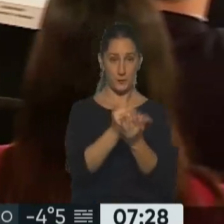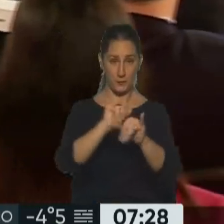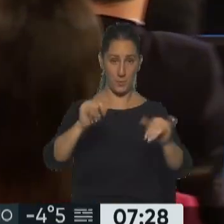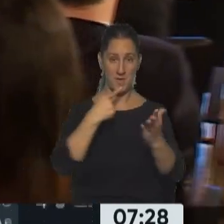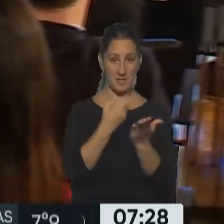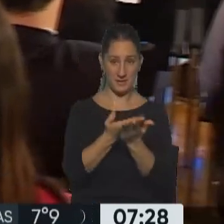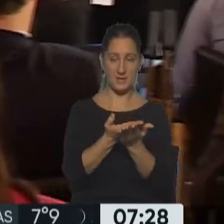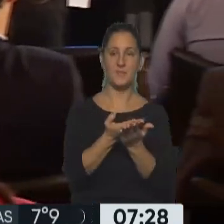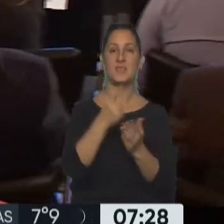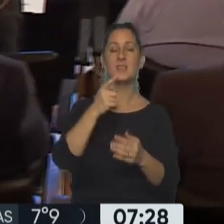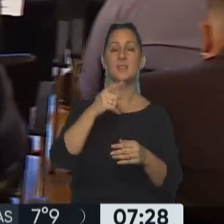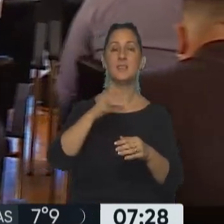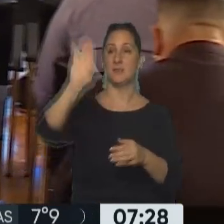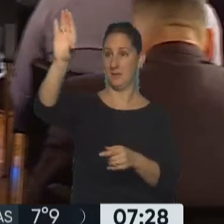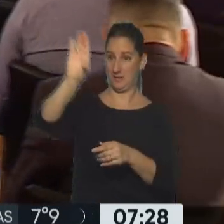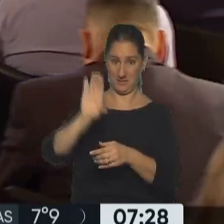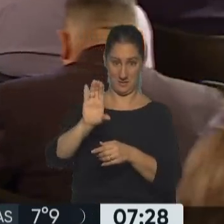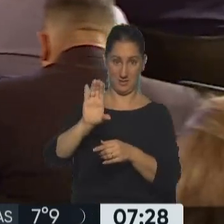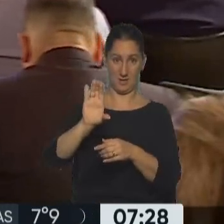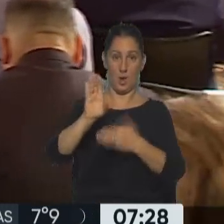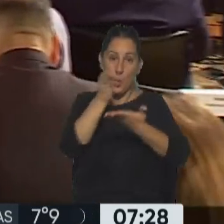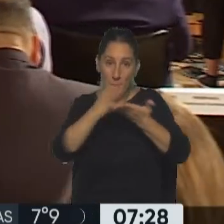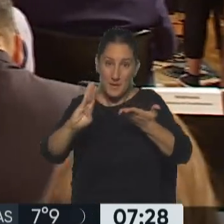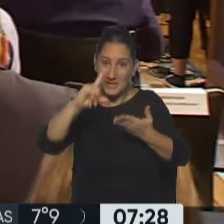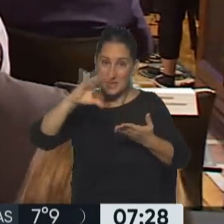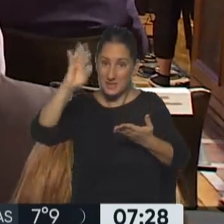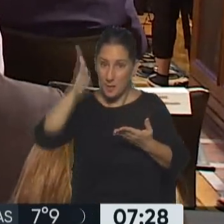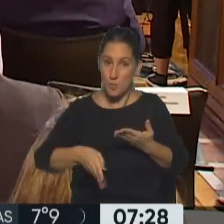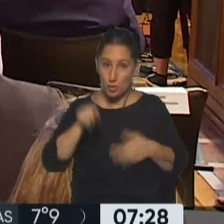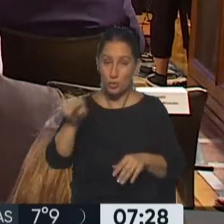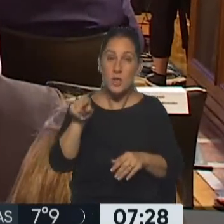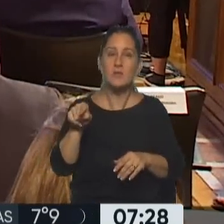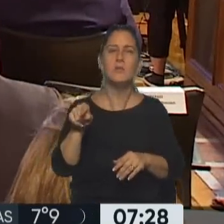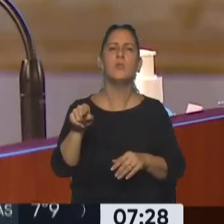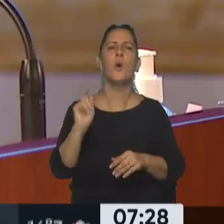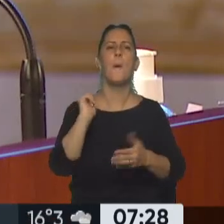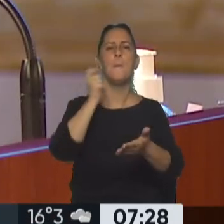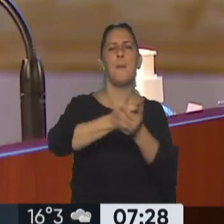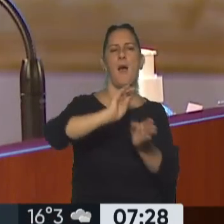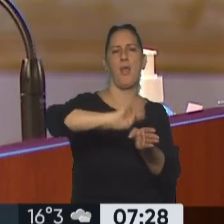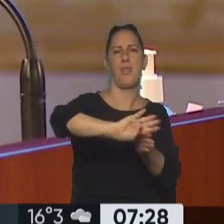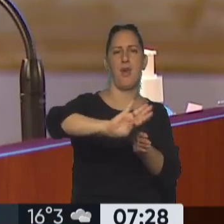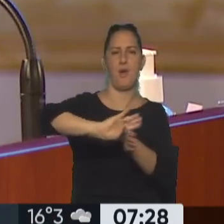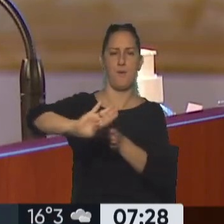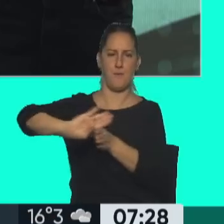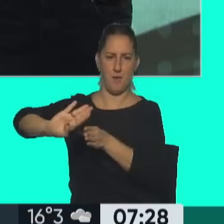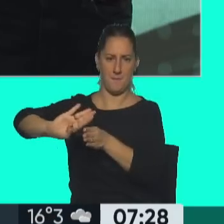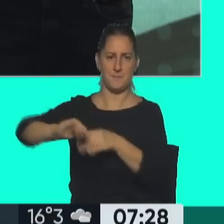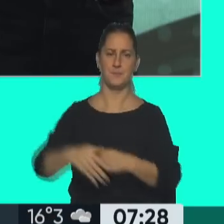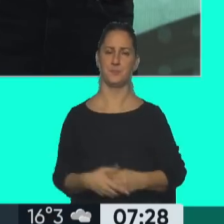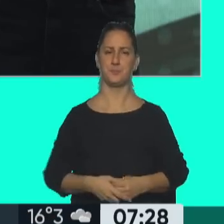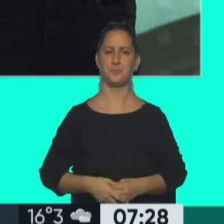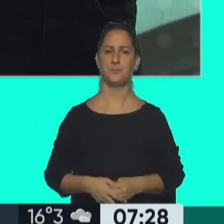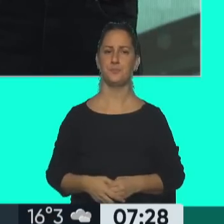el 70% de este dinero, algo que en su momento había dicho Martín Guzmán, se utilizó para pagar deuda. Deuda que,